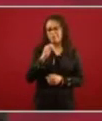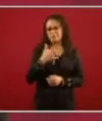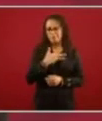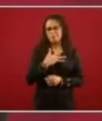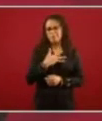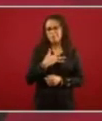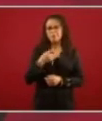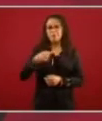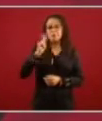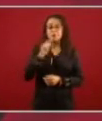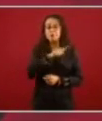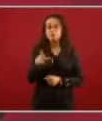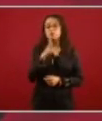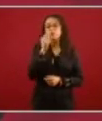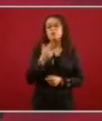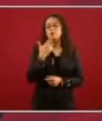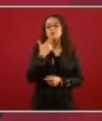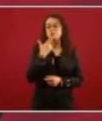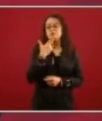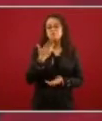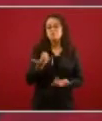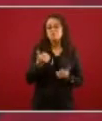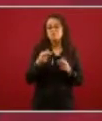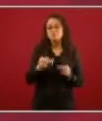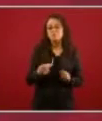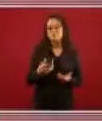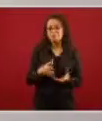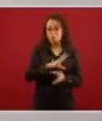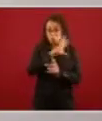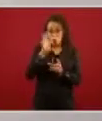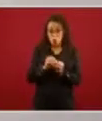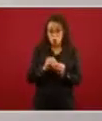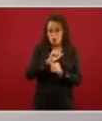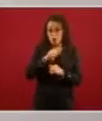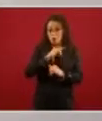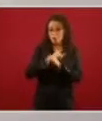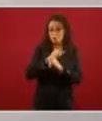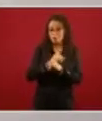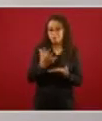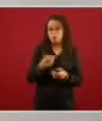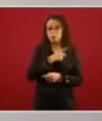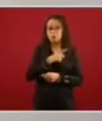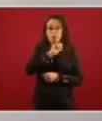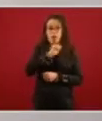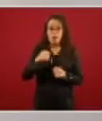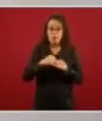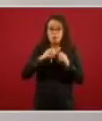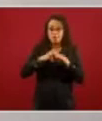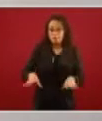Sí, pero no se usa todo el internet solo para la información política.